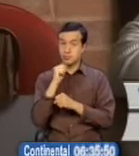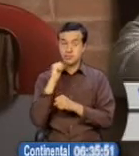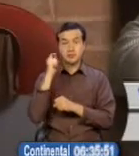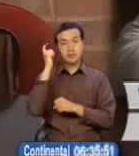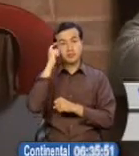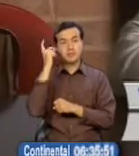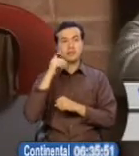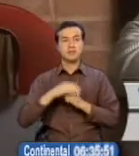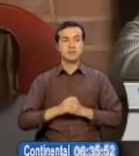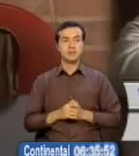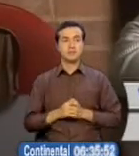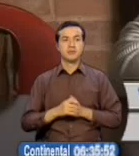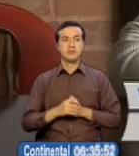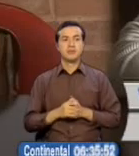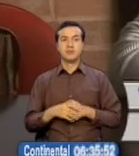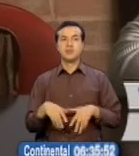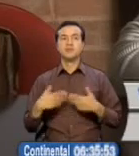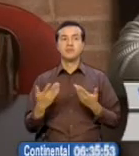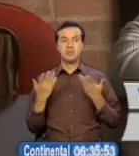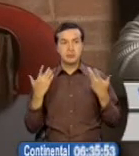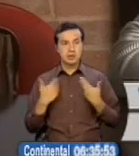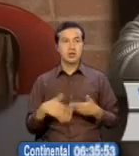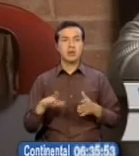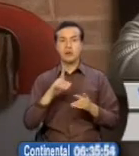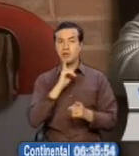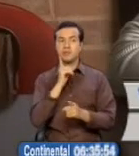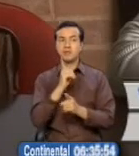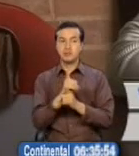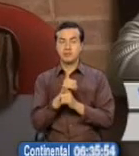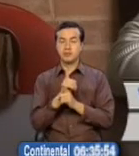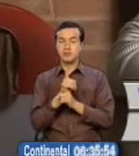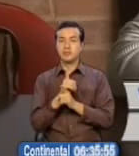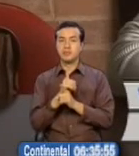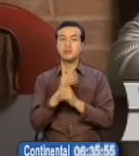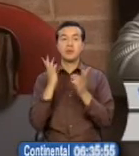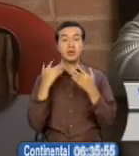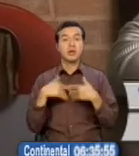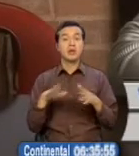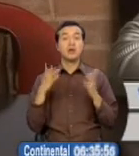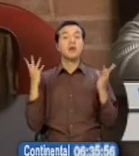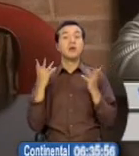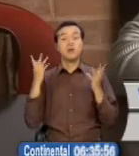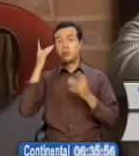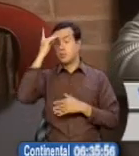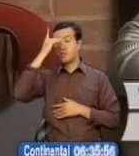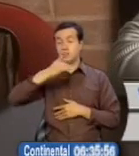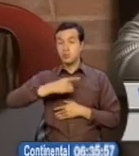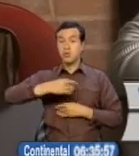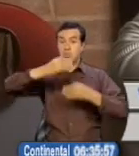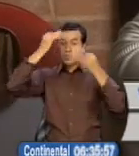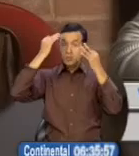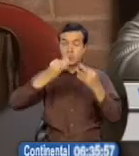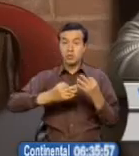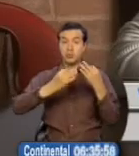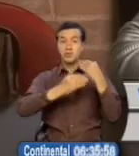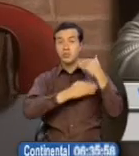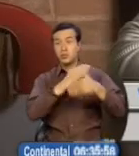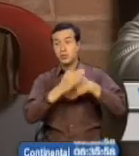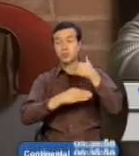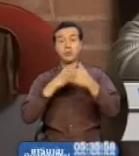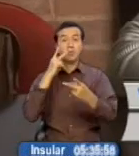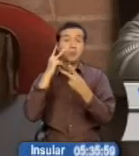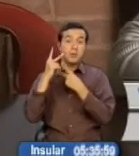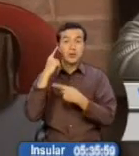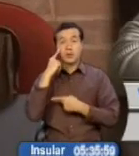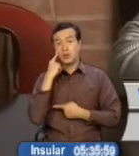pensar, digamos, decantadas una vez, digamos, aceptada una vez esta decisión, decantar la posibilidad de